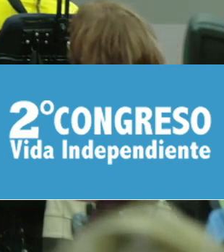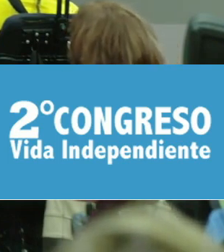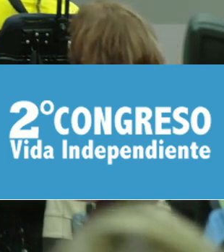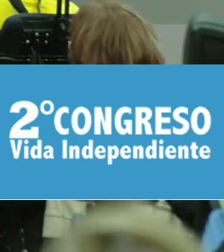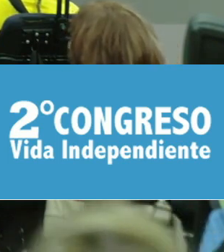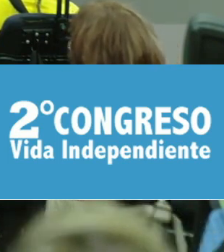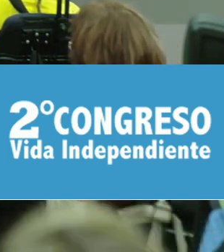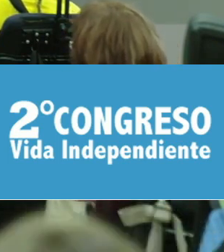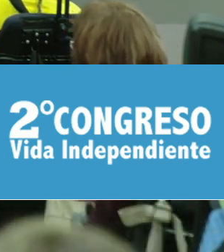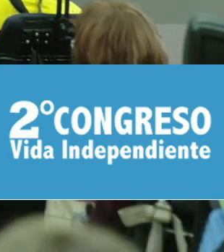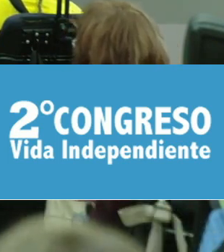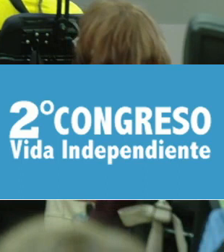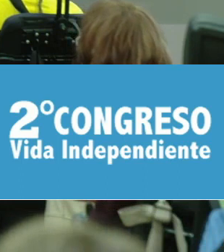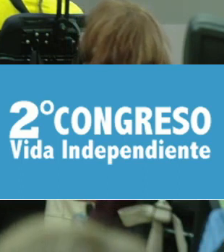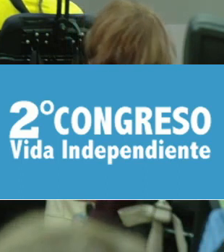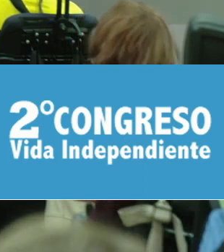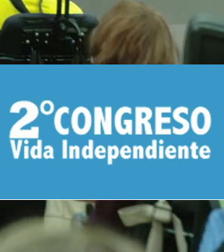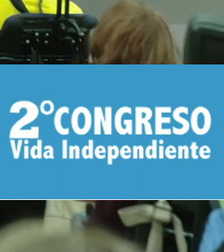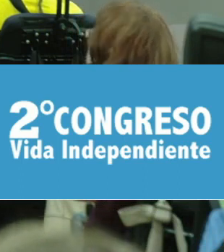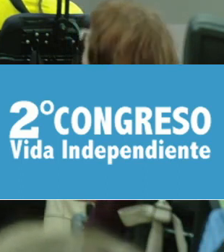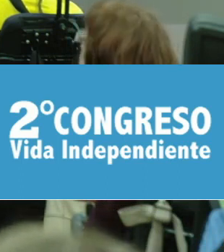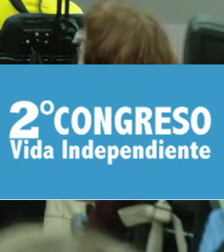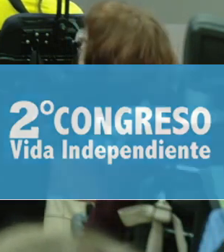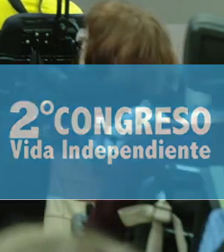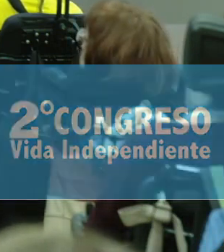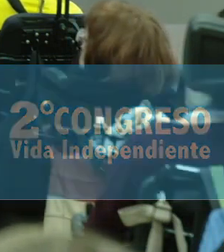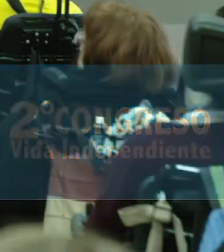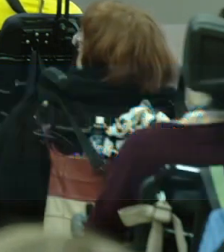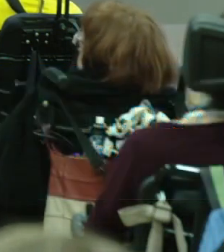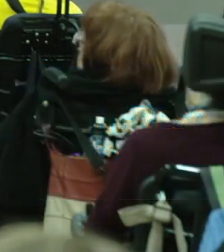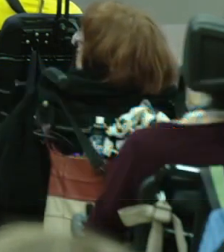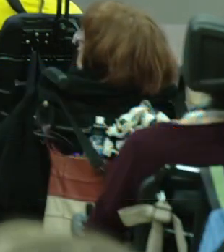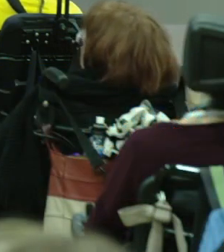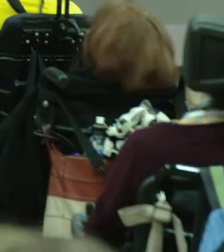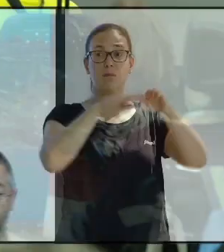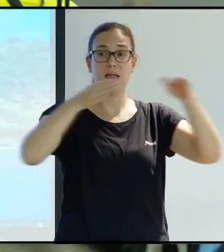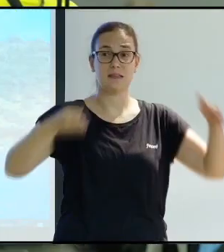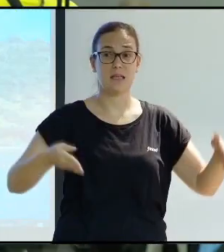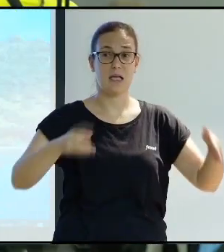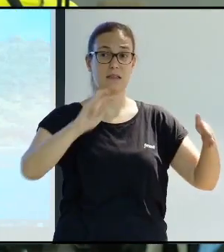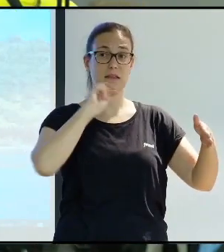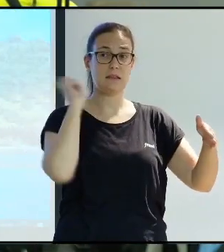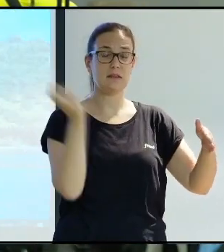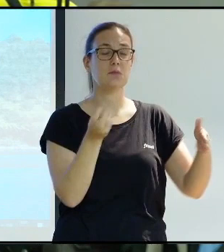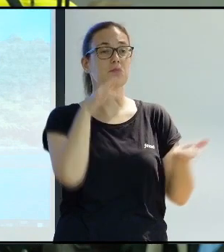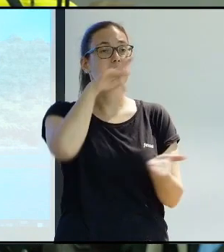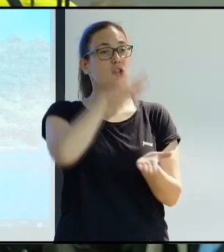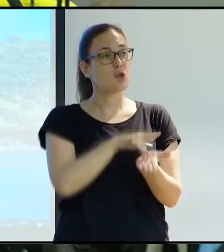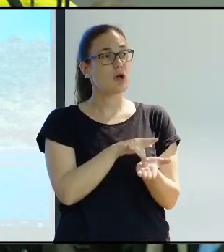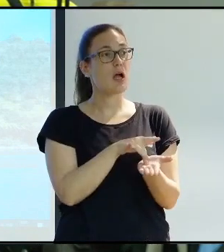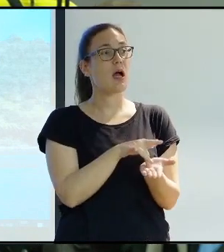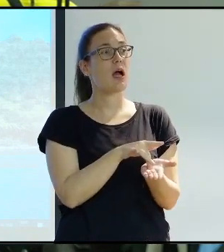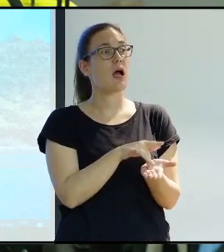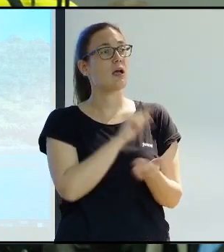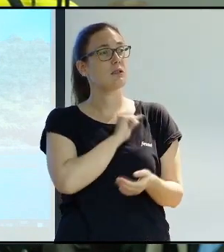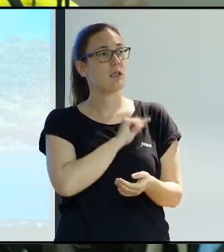Asistiendo durante el día a las diversas ponencias, mesas y tal, me pasó un poco,